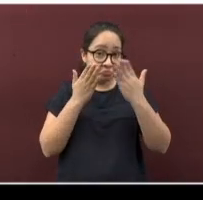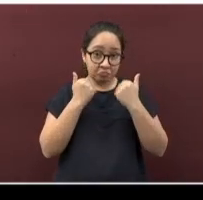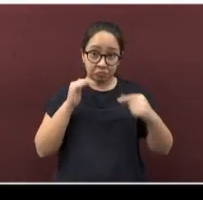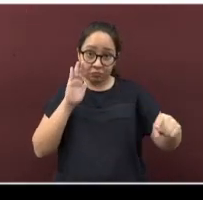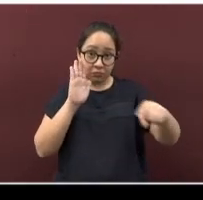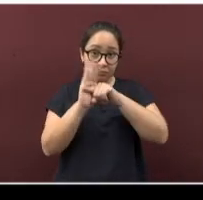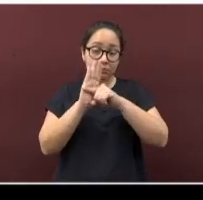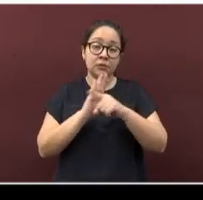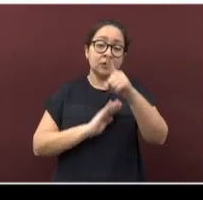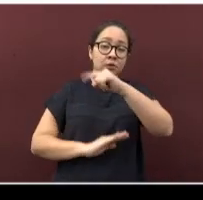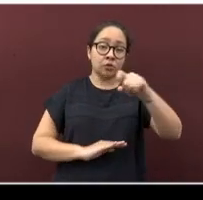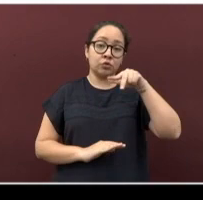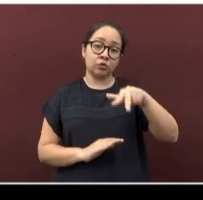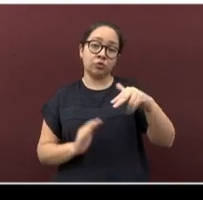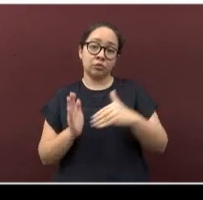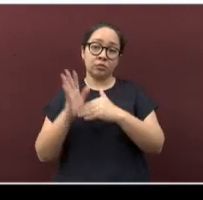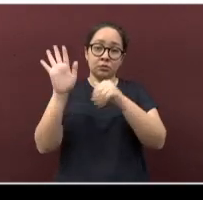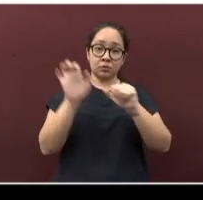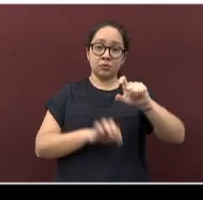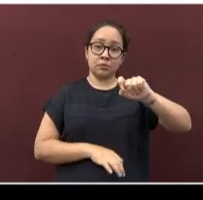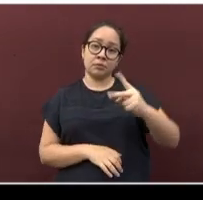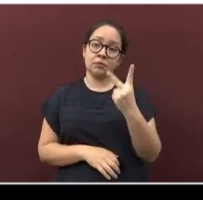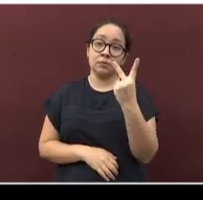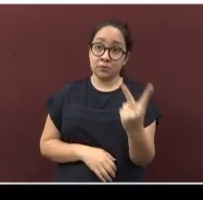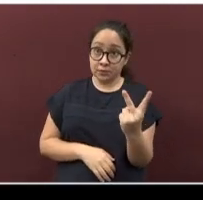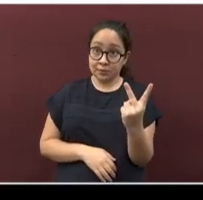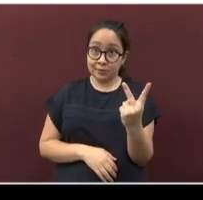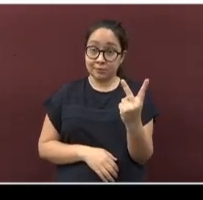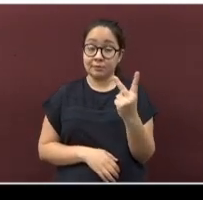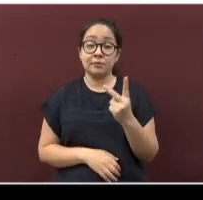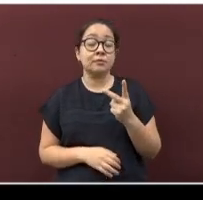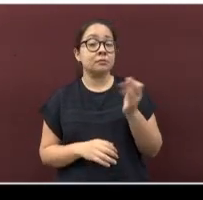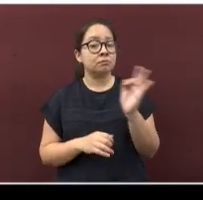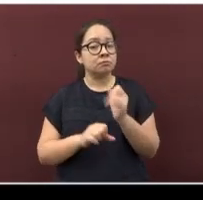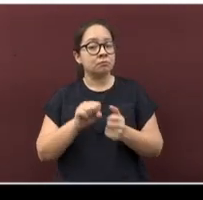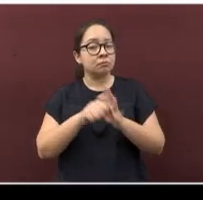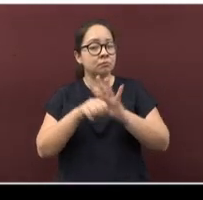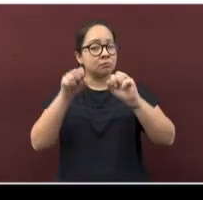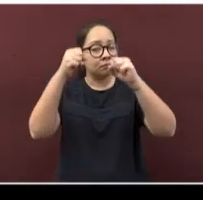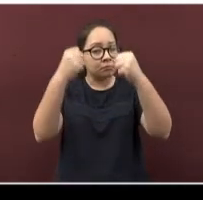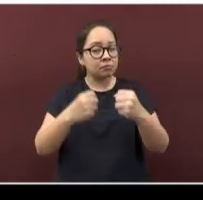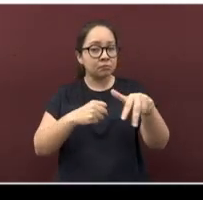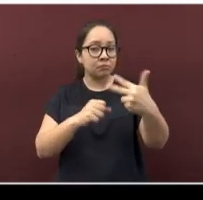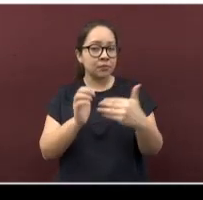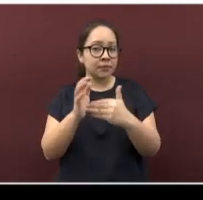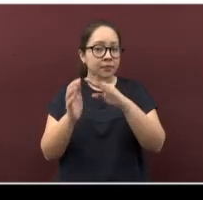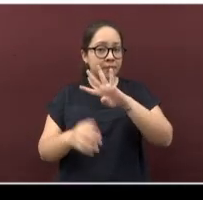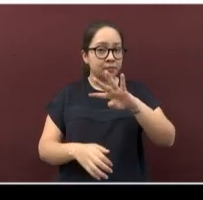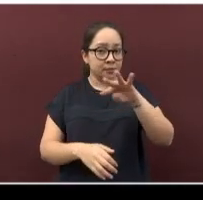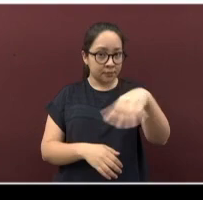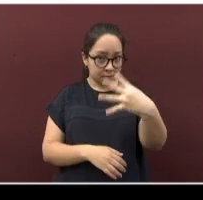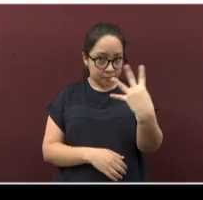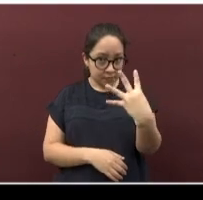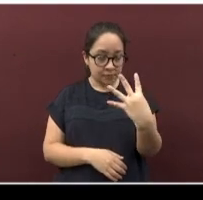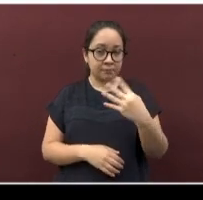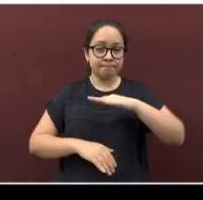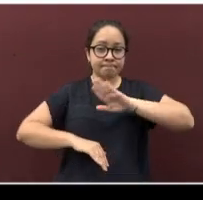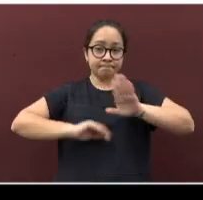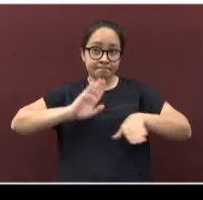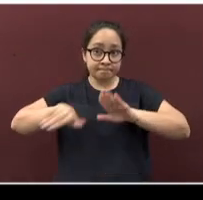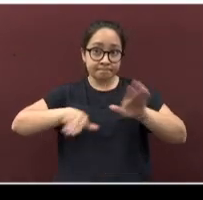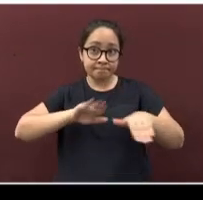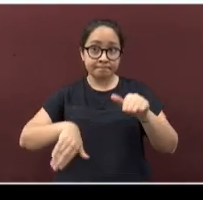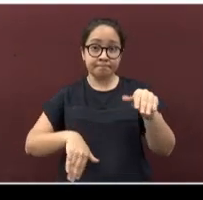118 mil 622 sospechosos 13 mil 14 y han fallecido